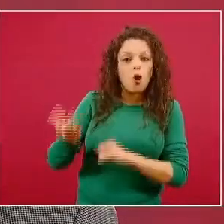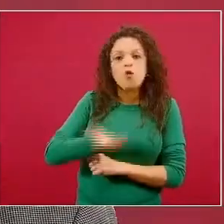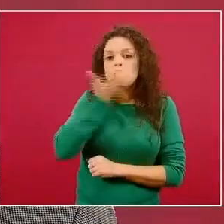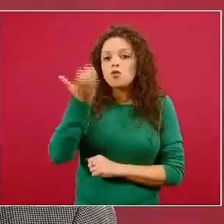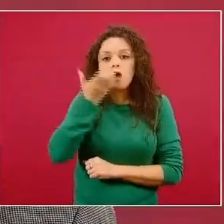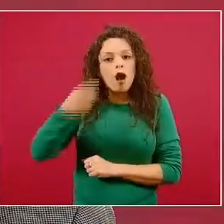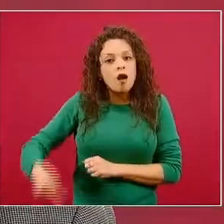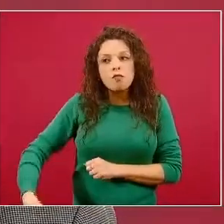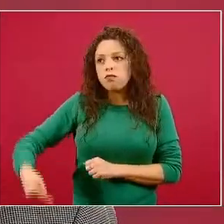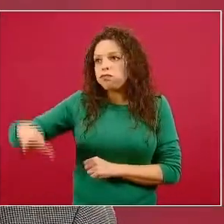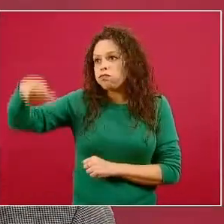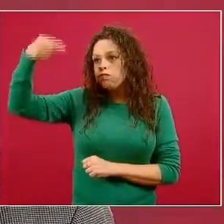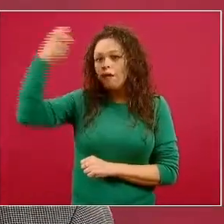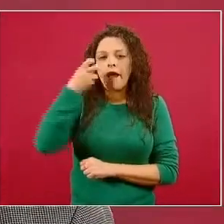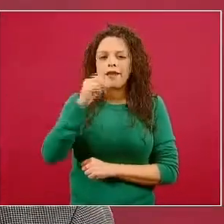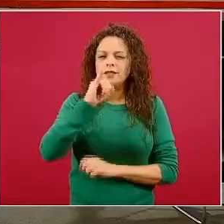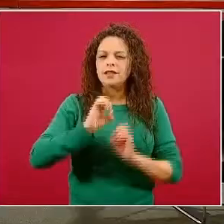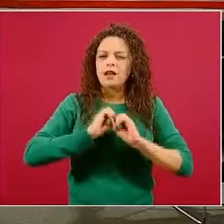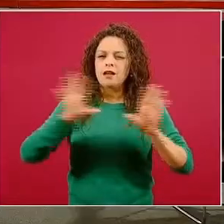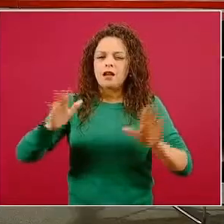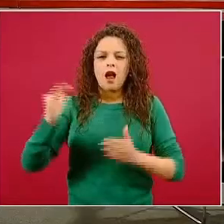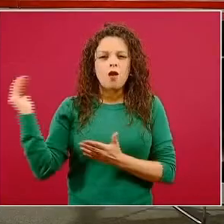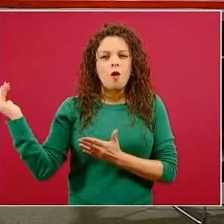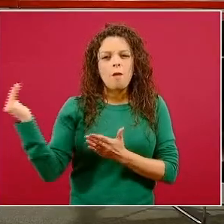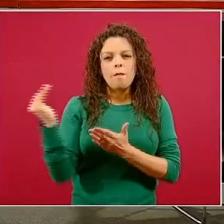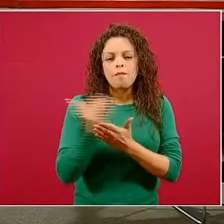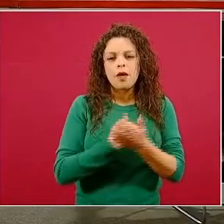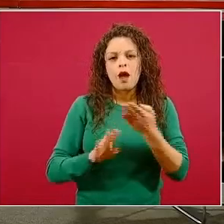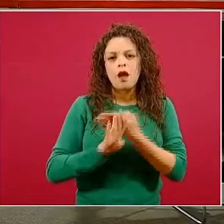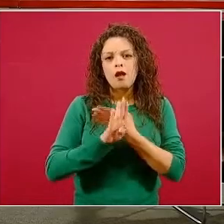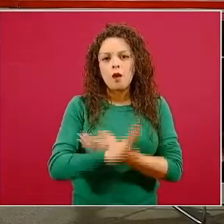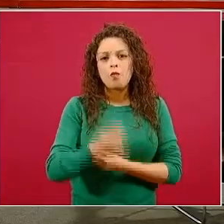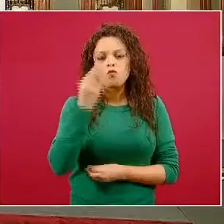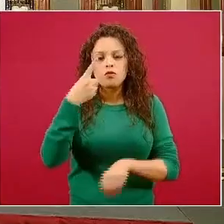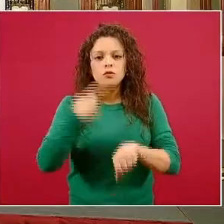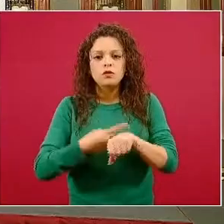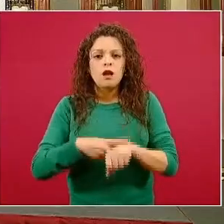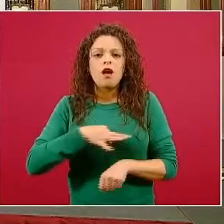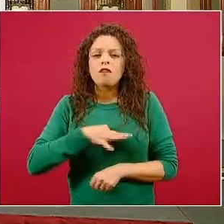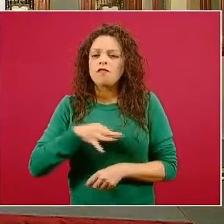se reduciría importantemente muchas enfermedades infecciosas.